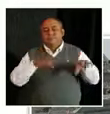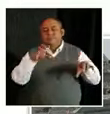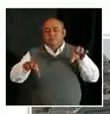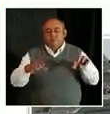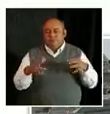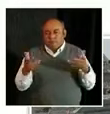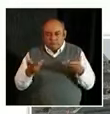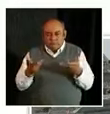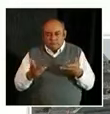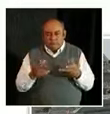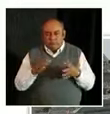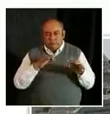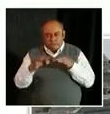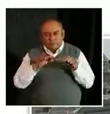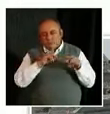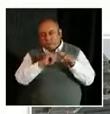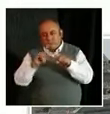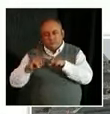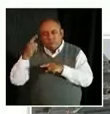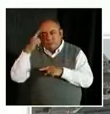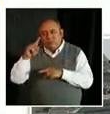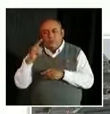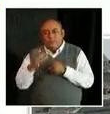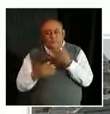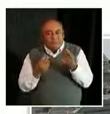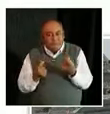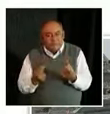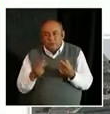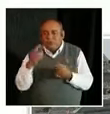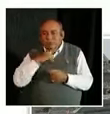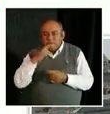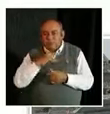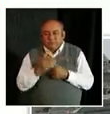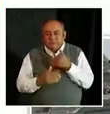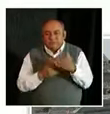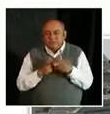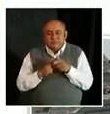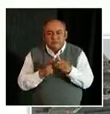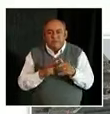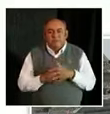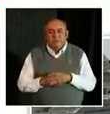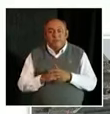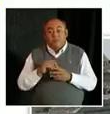tanto avanzar con mucha mayor velocidad. Ahorita traemos un avance físico del